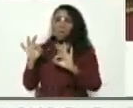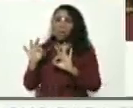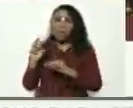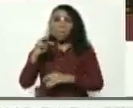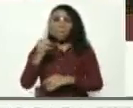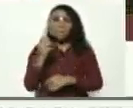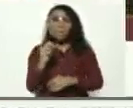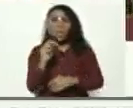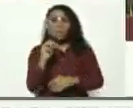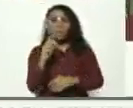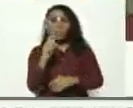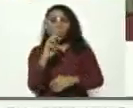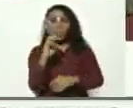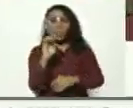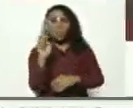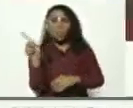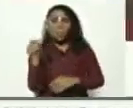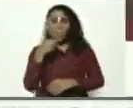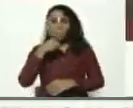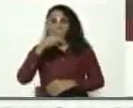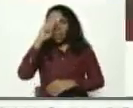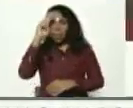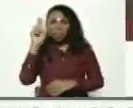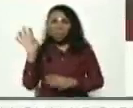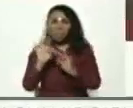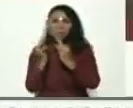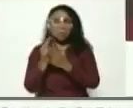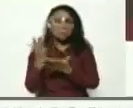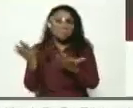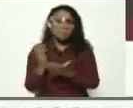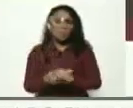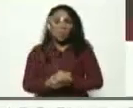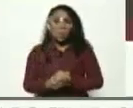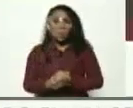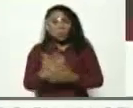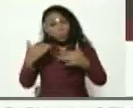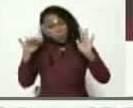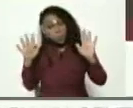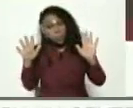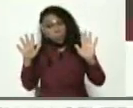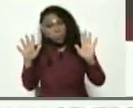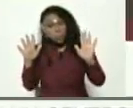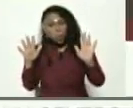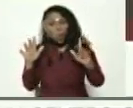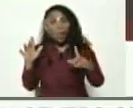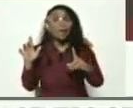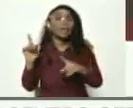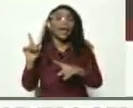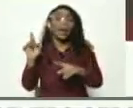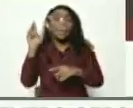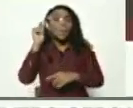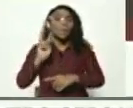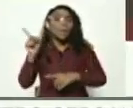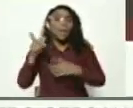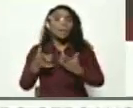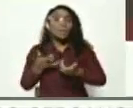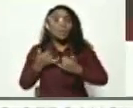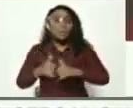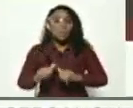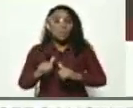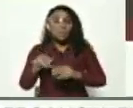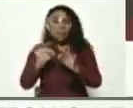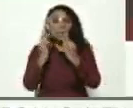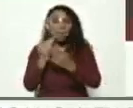un principal o un padre de familia. Por supuesto que Bolívar es hijo de una familia mantuana, blanca, criolla, descendiente